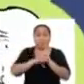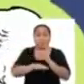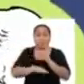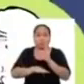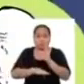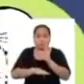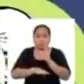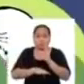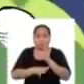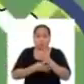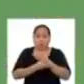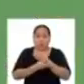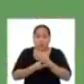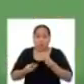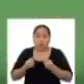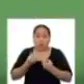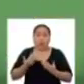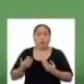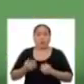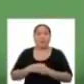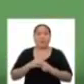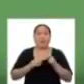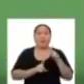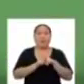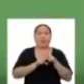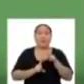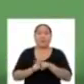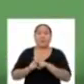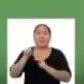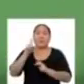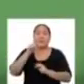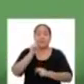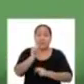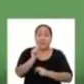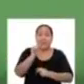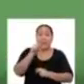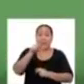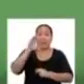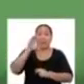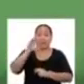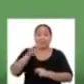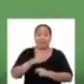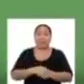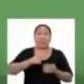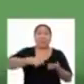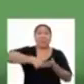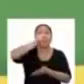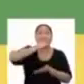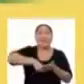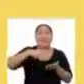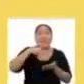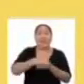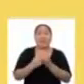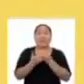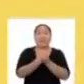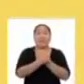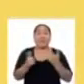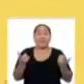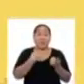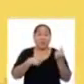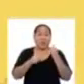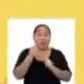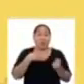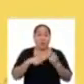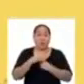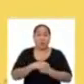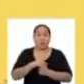a muchos países. Así nacieron los TLC, o Tratados de Libre Comercio. ¡Qué paja!, ¿no? El TLC